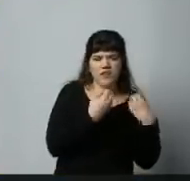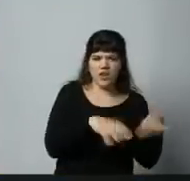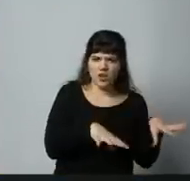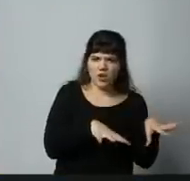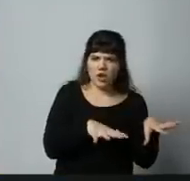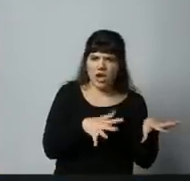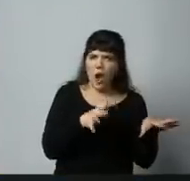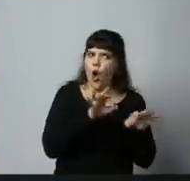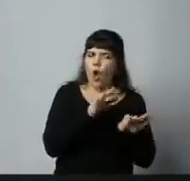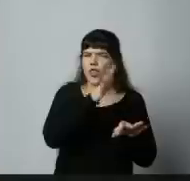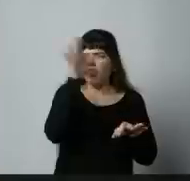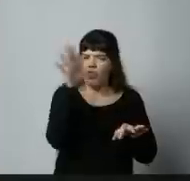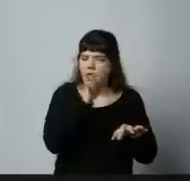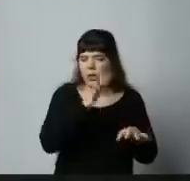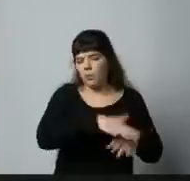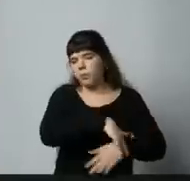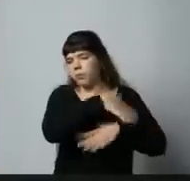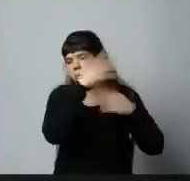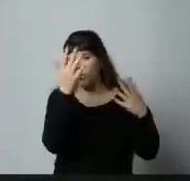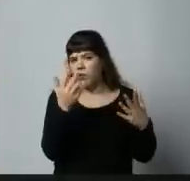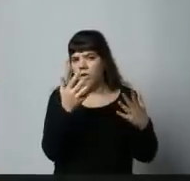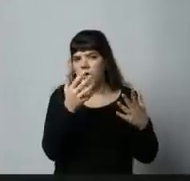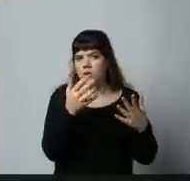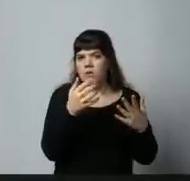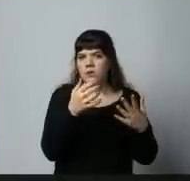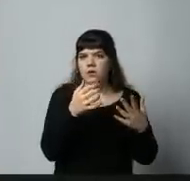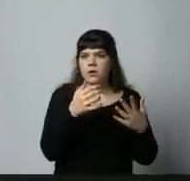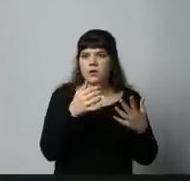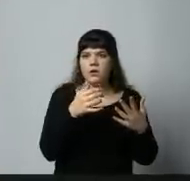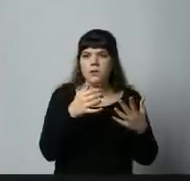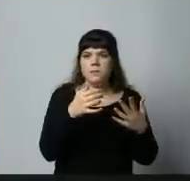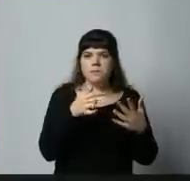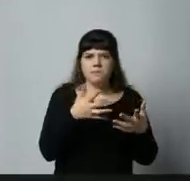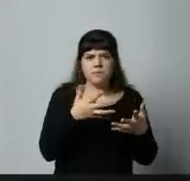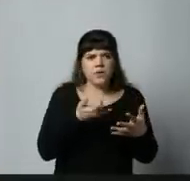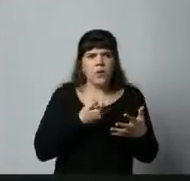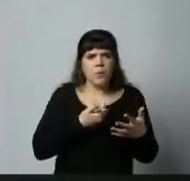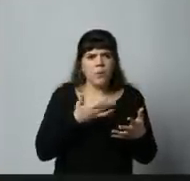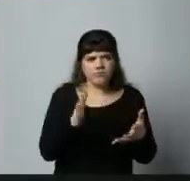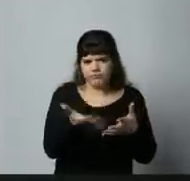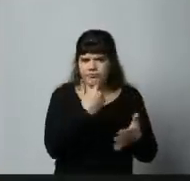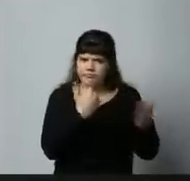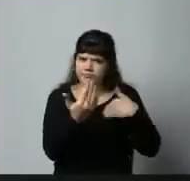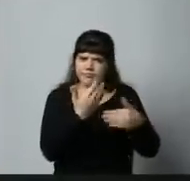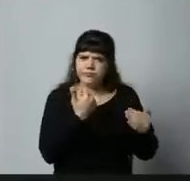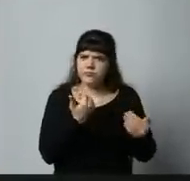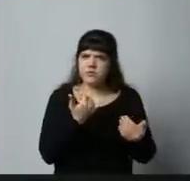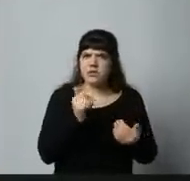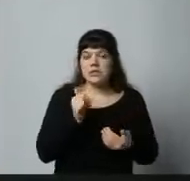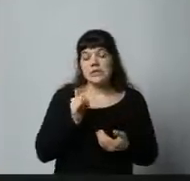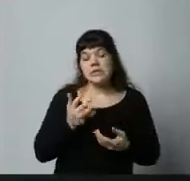tenían una deuda superior a su valor de tasación que se están siendo expropiadas de algún modo no s Sí nosotros